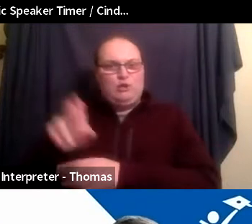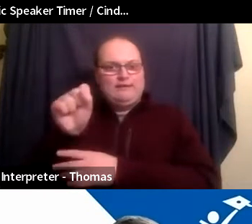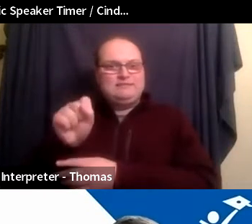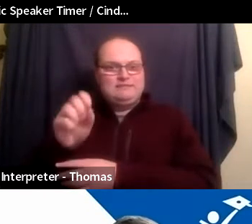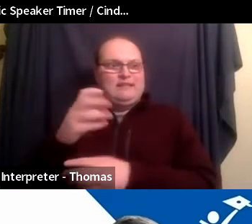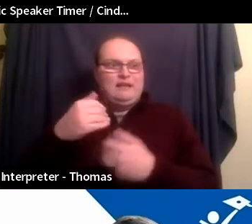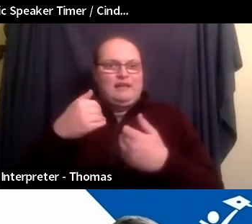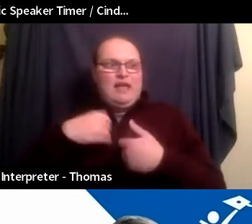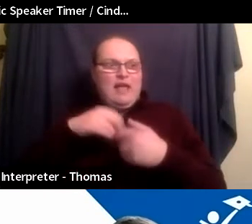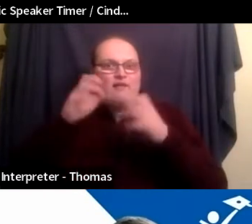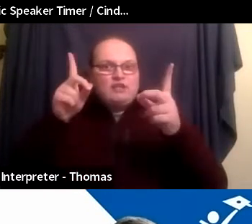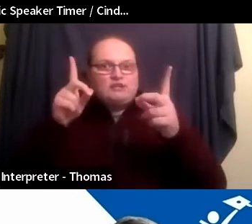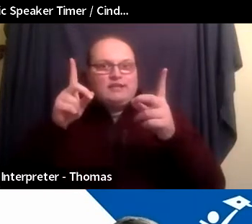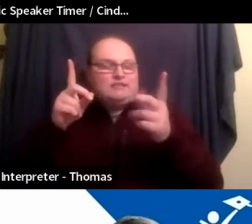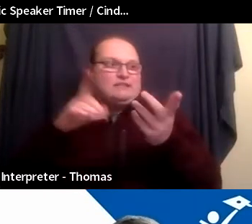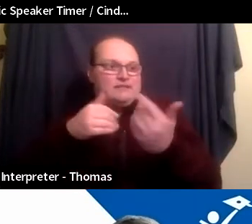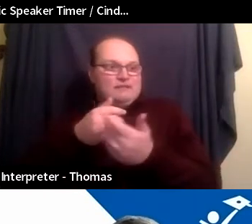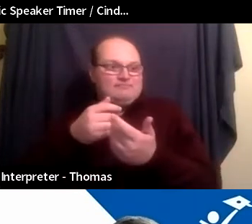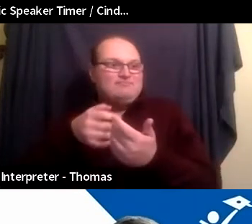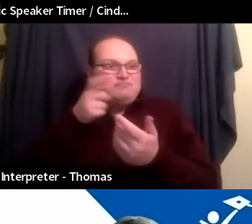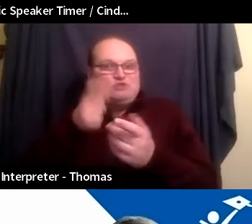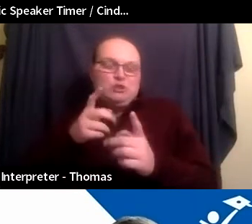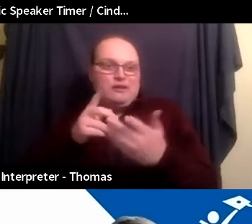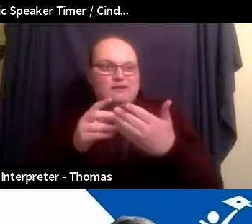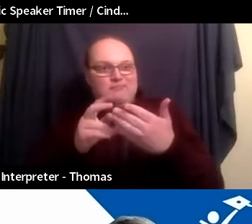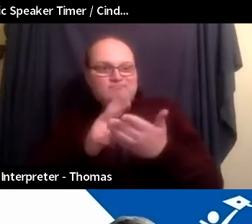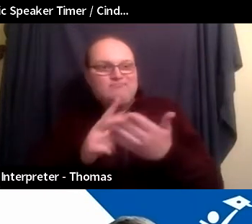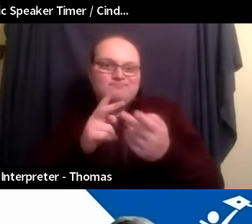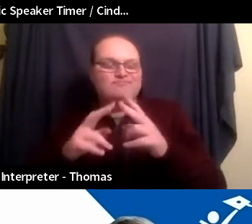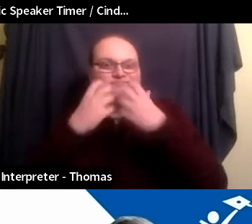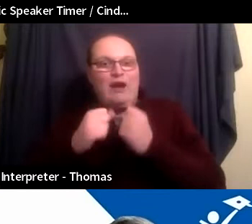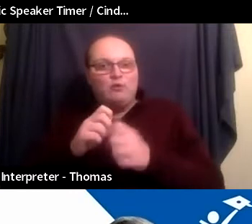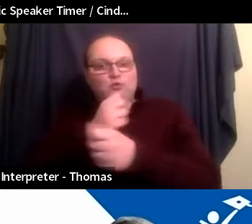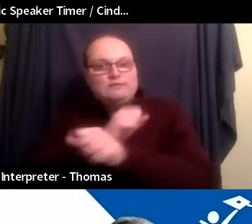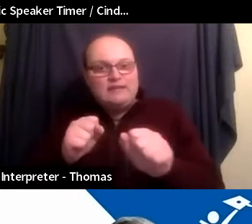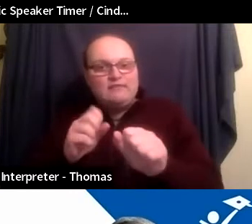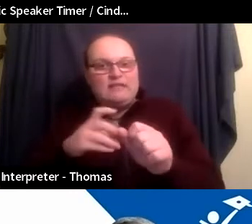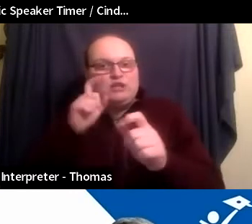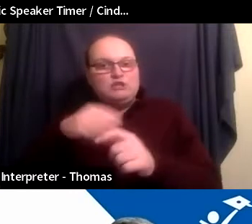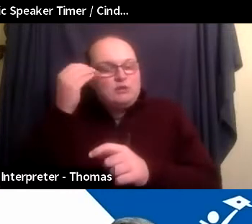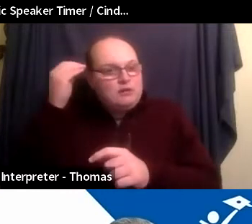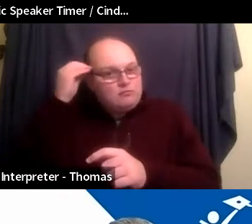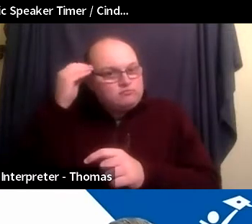pride themselves in education in a safety, they would have their children in mind. ¿Puede seguir, señora?